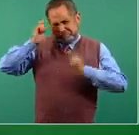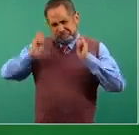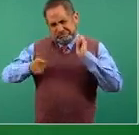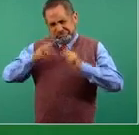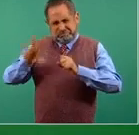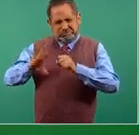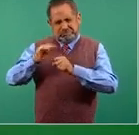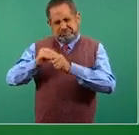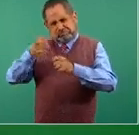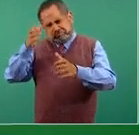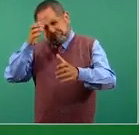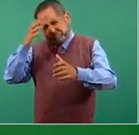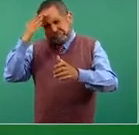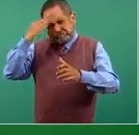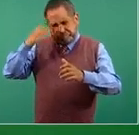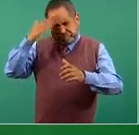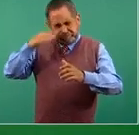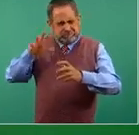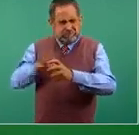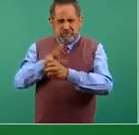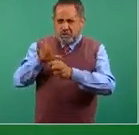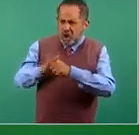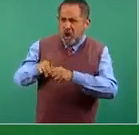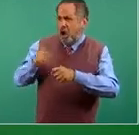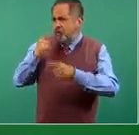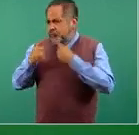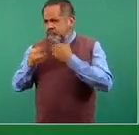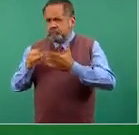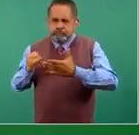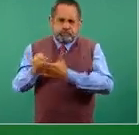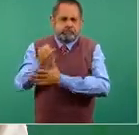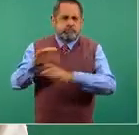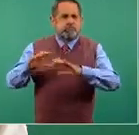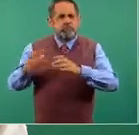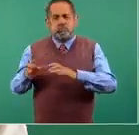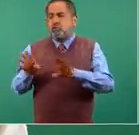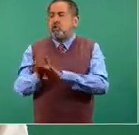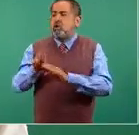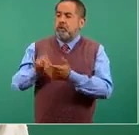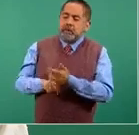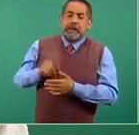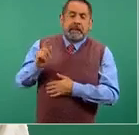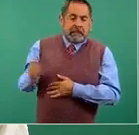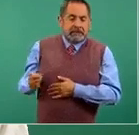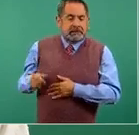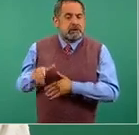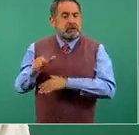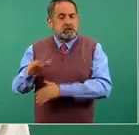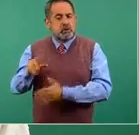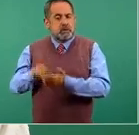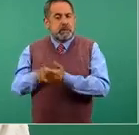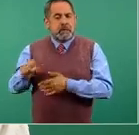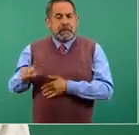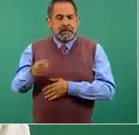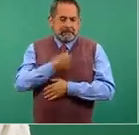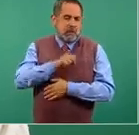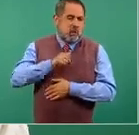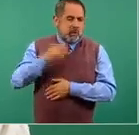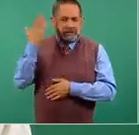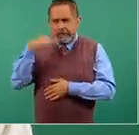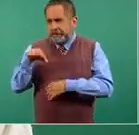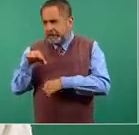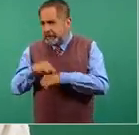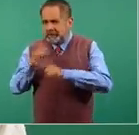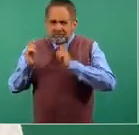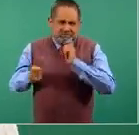de experiencia, de conocimiento, de juicio, de visión sobre no solamente los aspectos de salud,